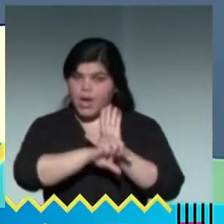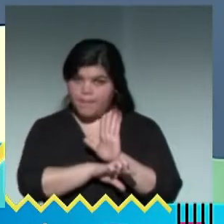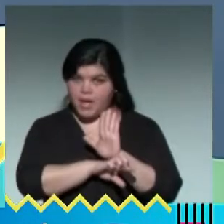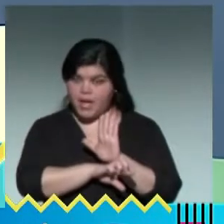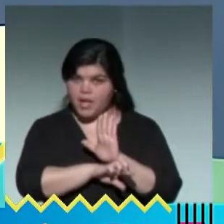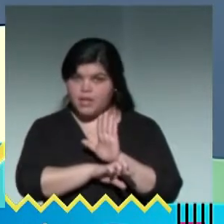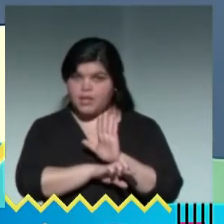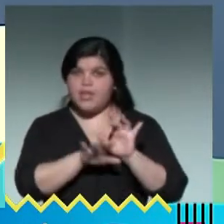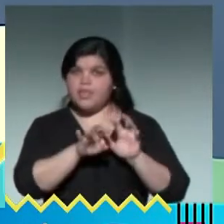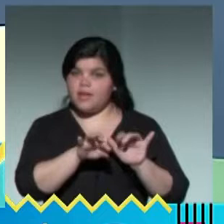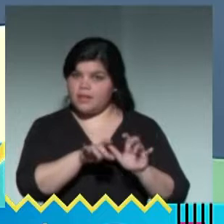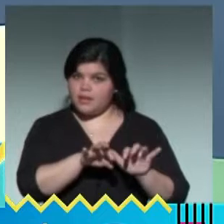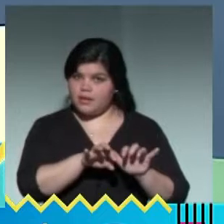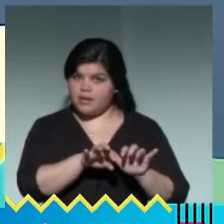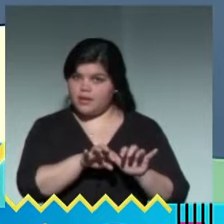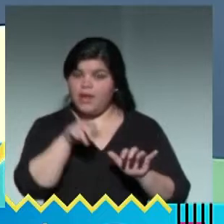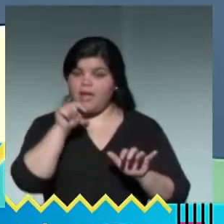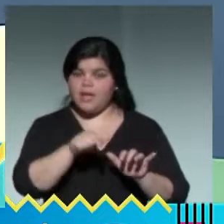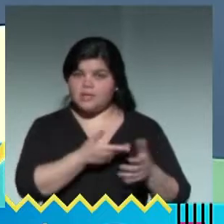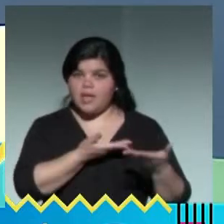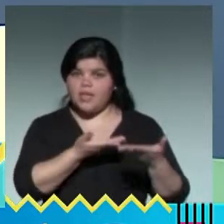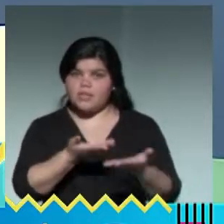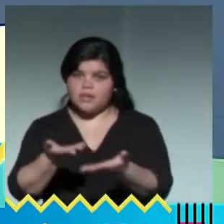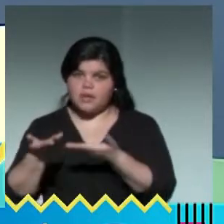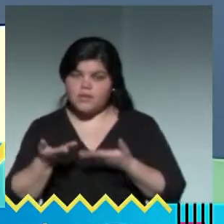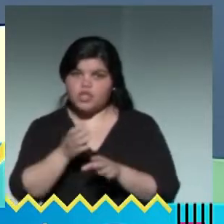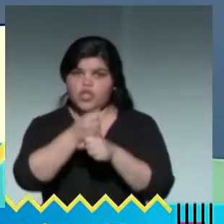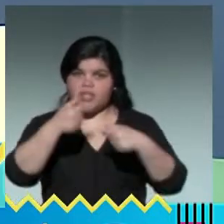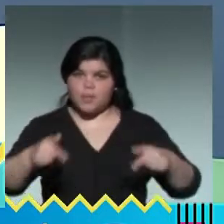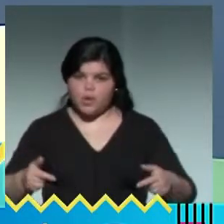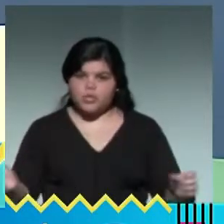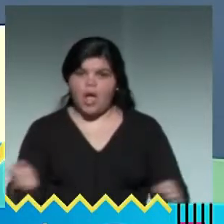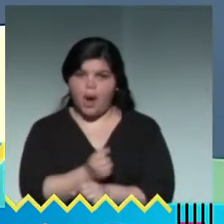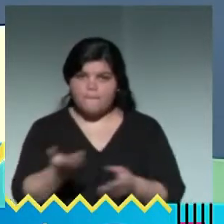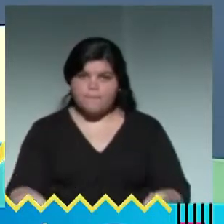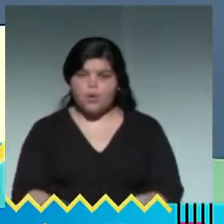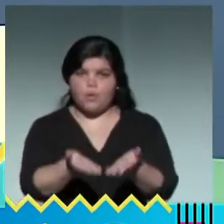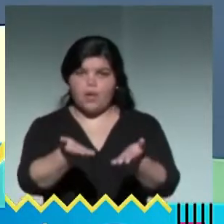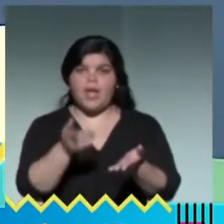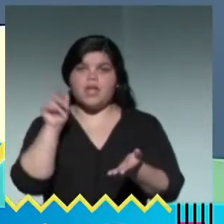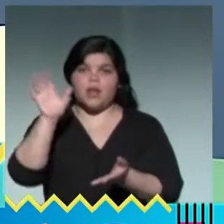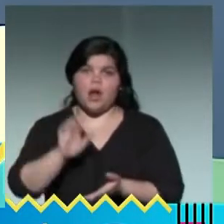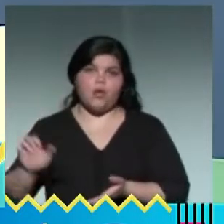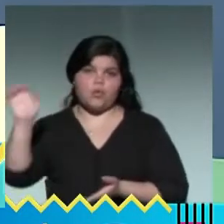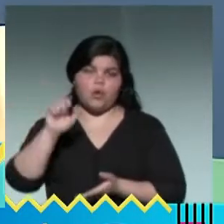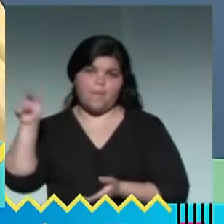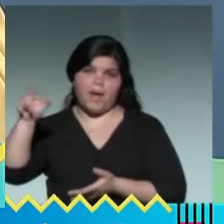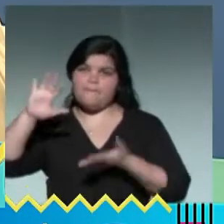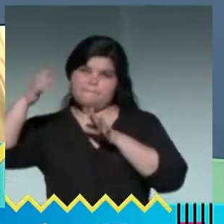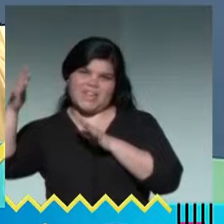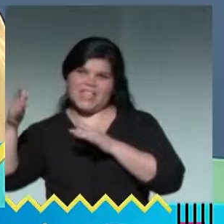electrónica que permite la prestación del servicio de transporte y que según la Comunidad Europea, parecido a nosotros,